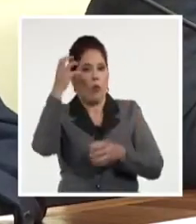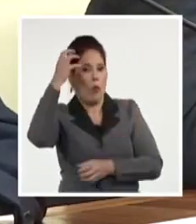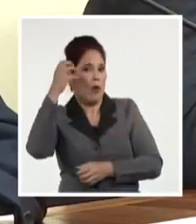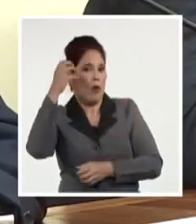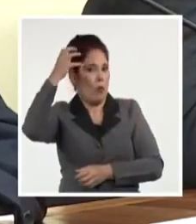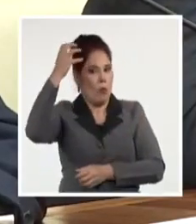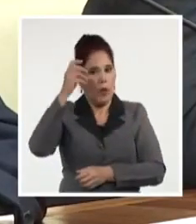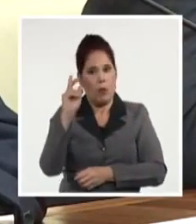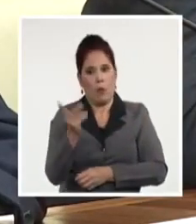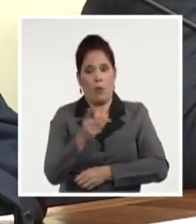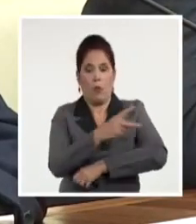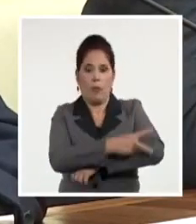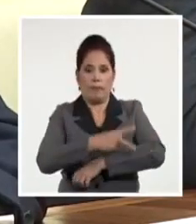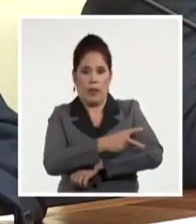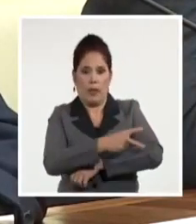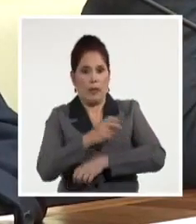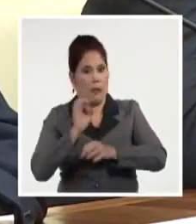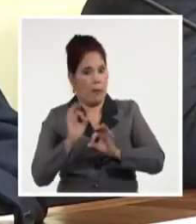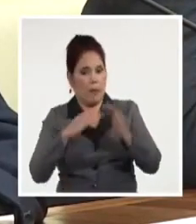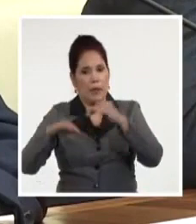bien.